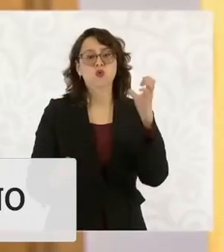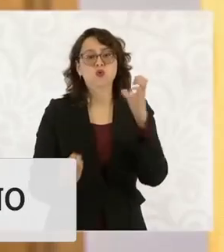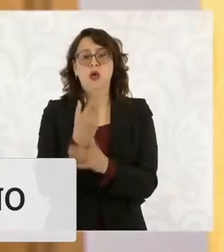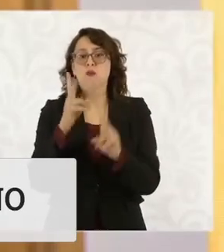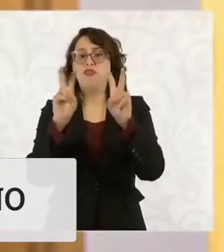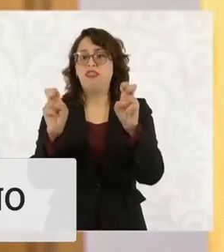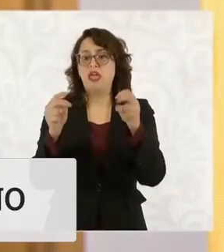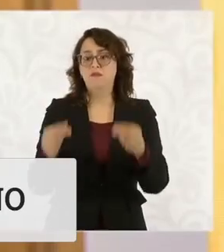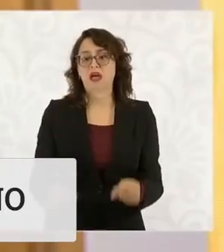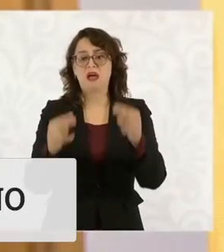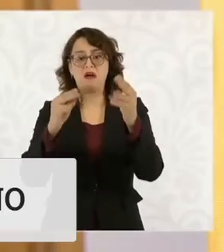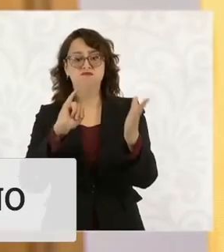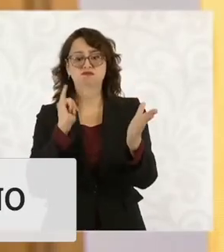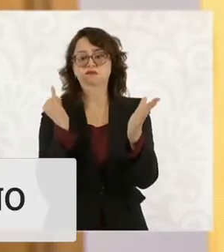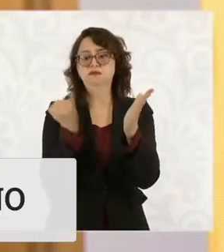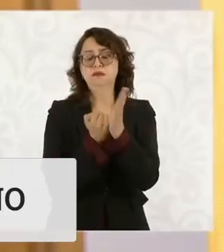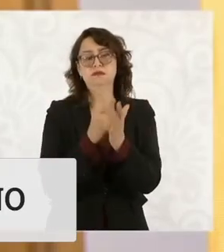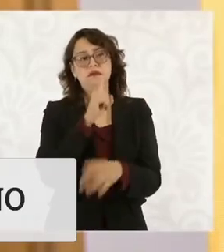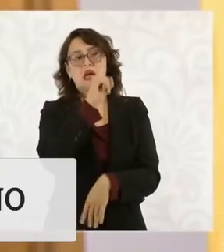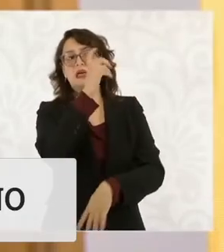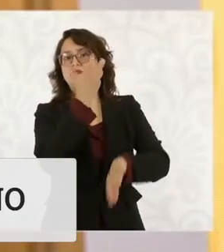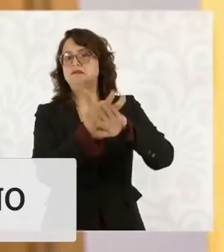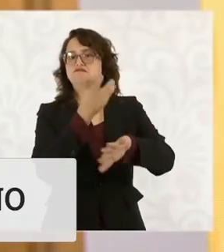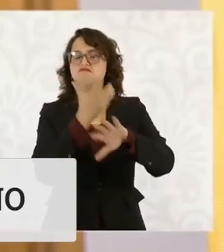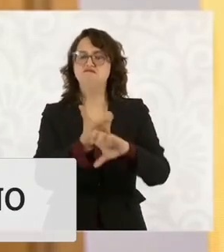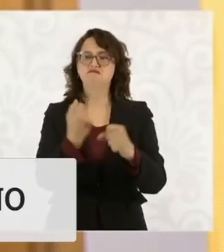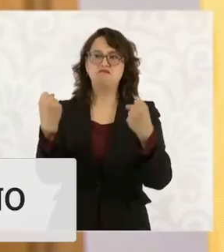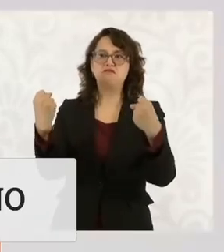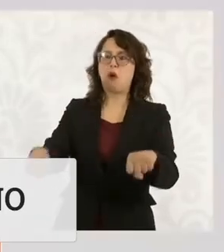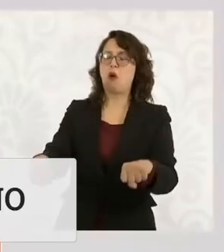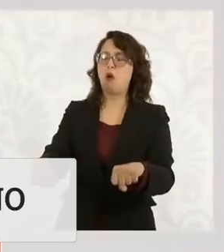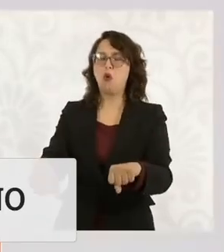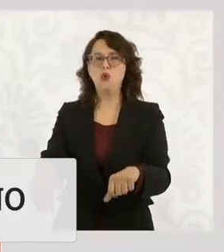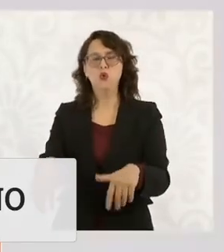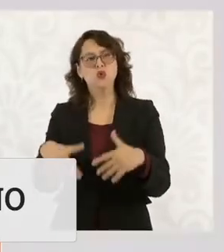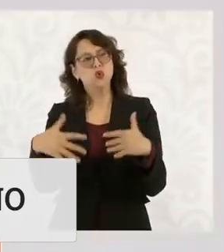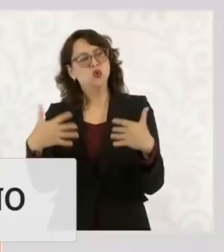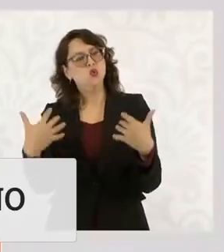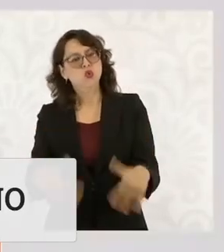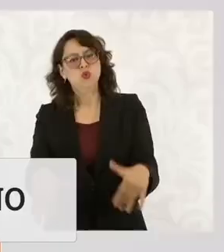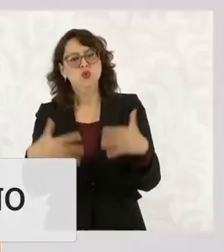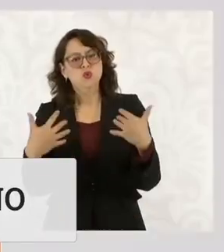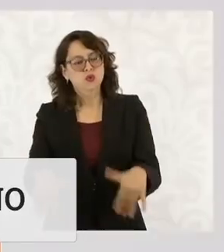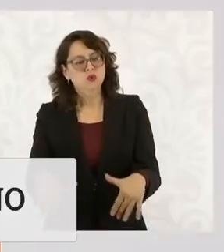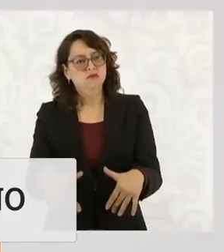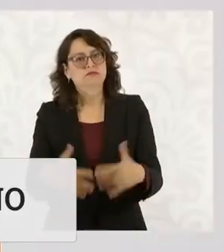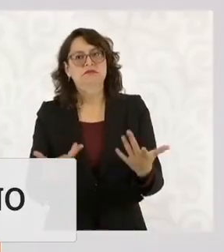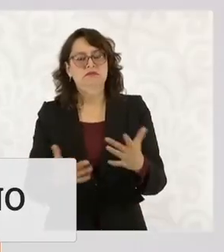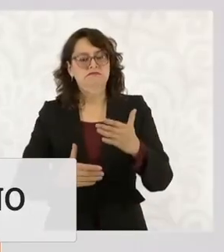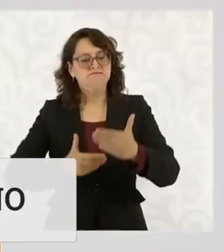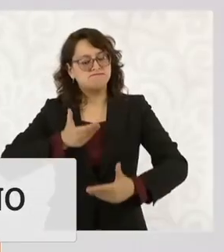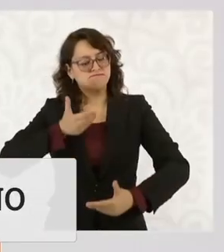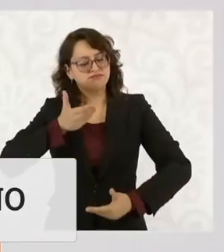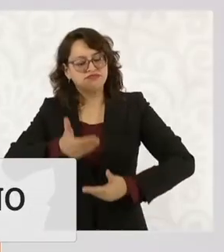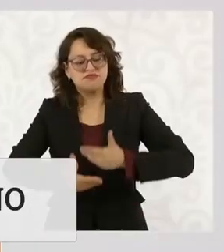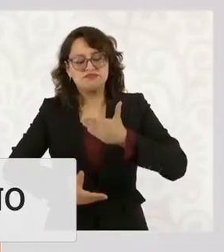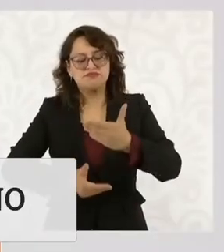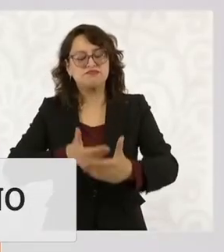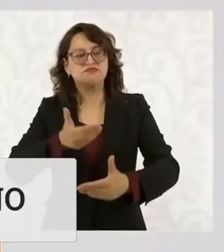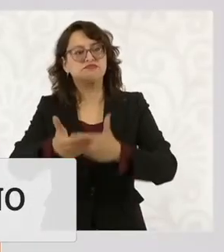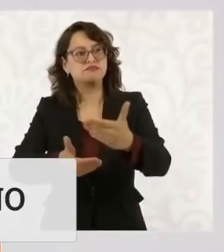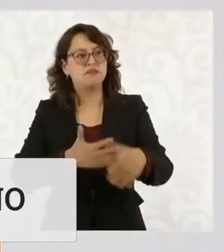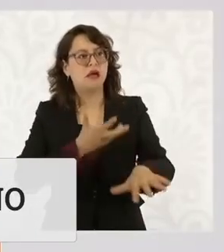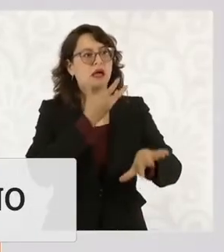arancelaria establecida por el gobierno de los Estados Unidos. En este marco, hemos logrado construir